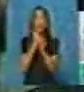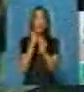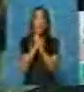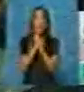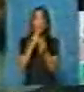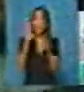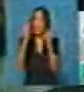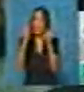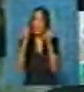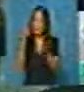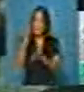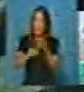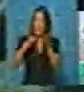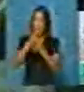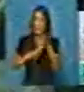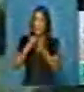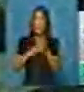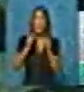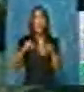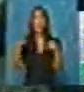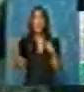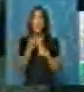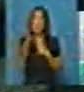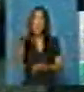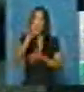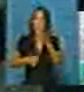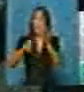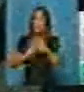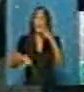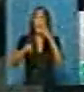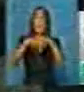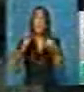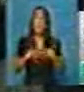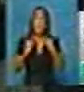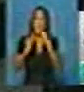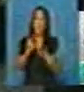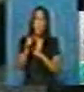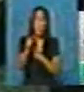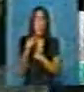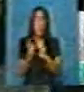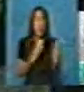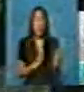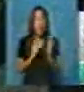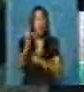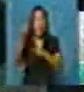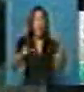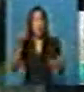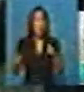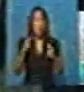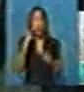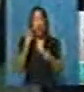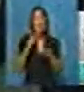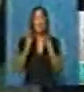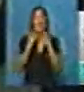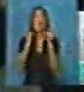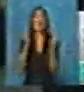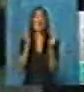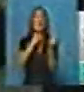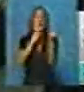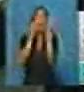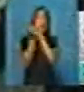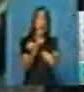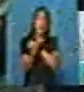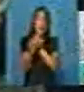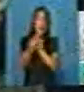pero nosotros también vamos a pelear para que la legitimidad conseguida a través de los números sea ratificada por